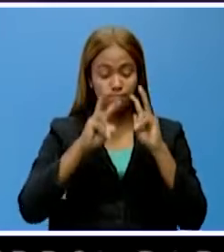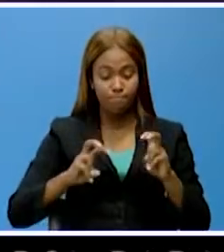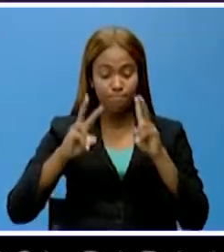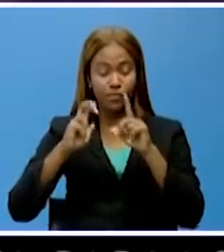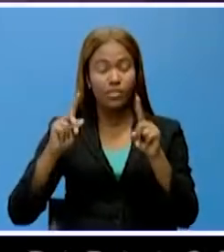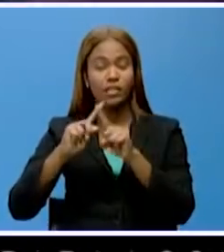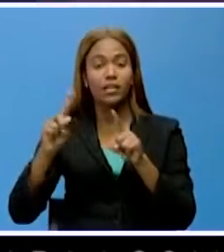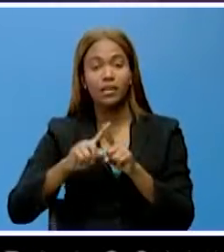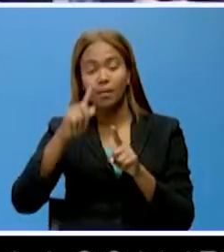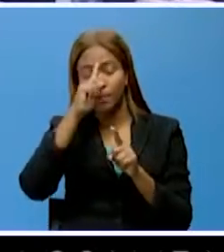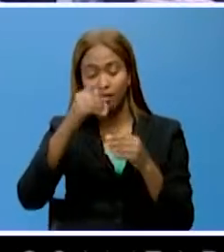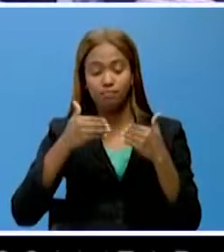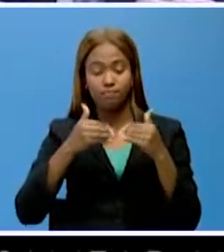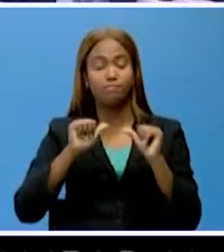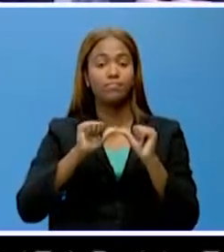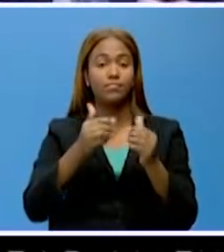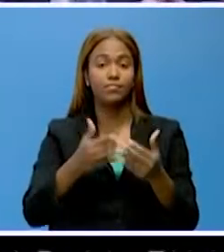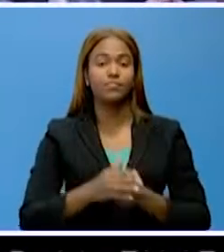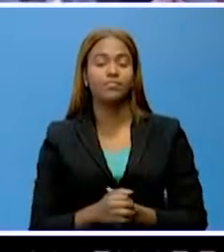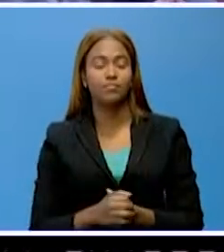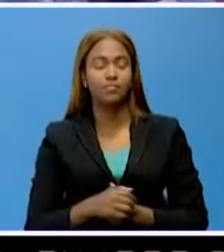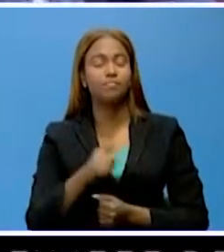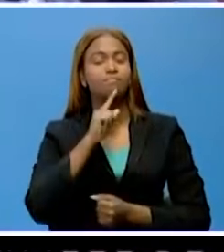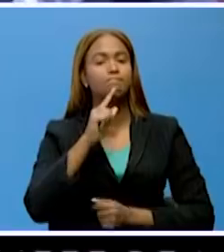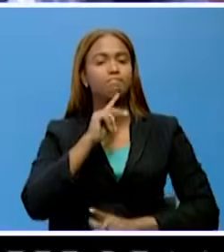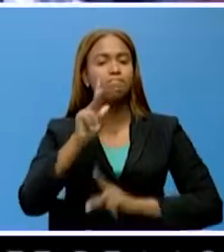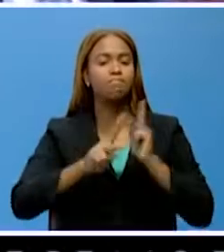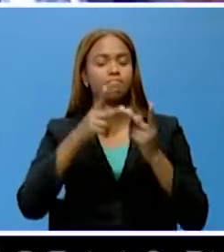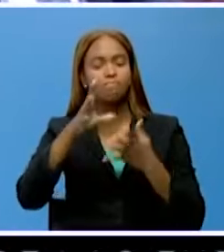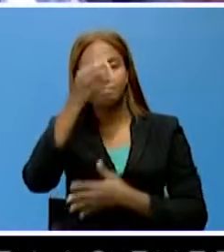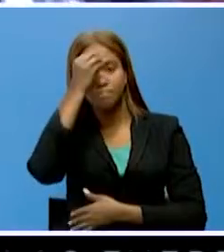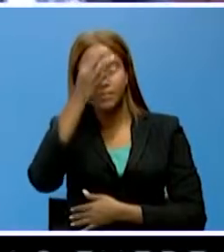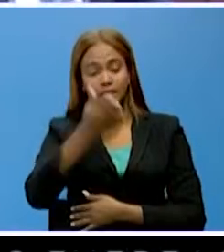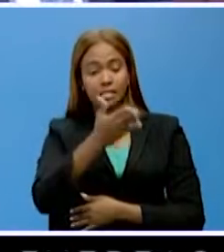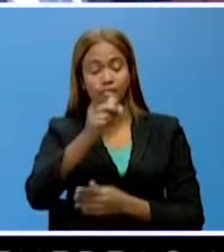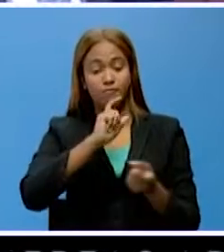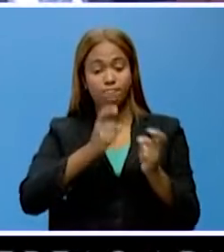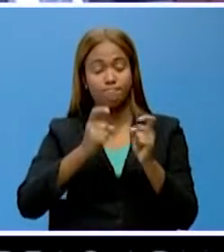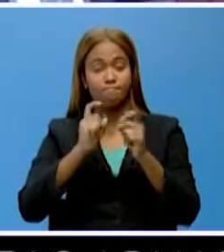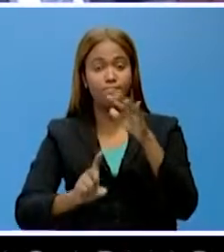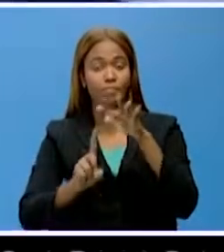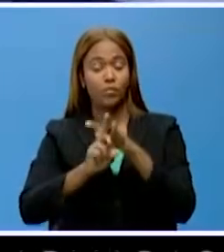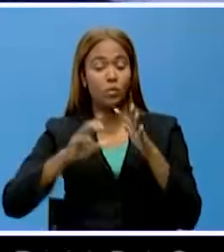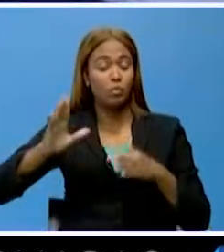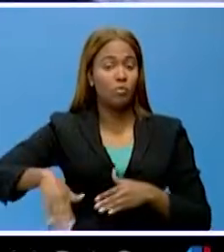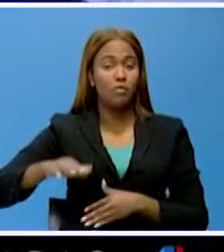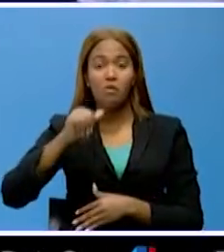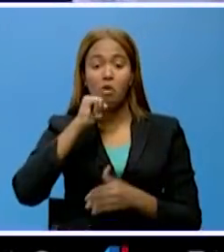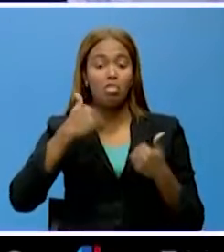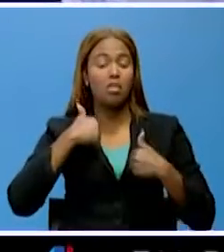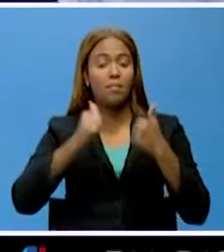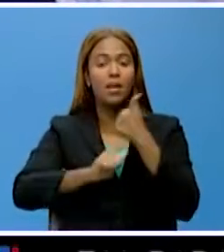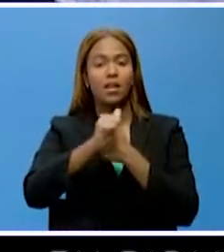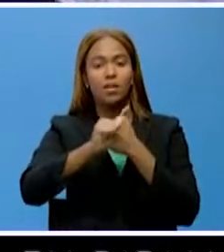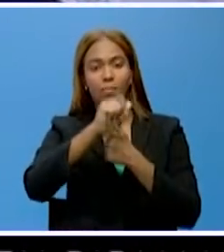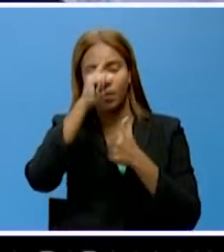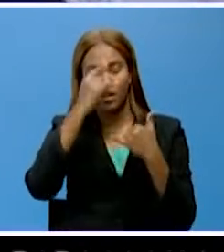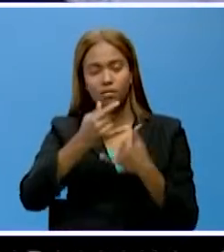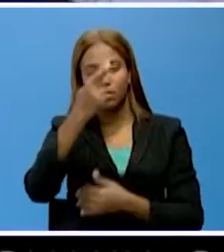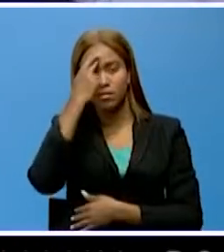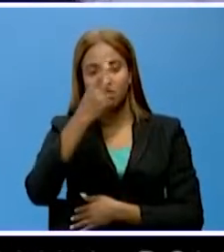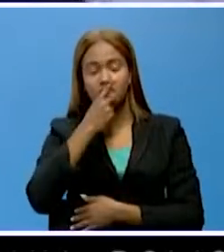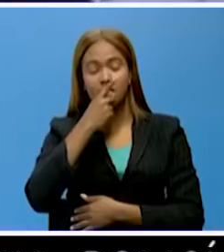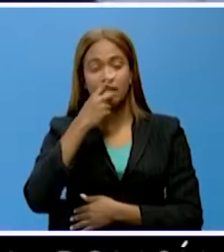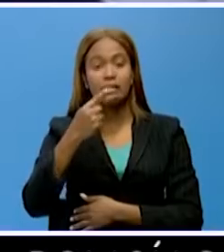para secuenciar al mes. A pesar de que las autoridades afirmaron que estas variantes aún no representan un peligro para el país,